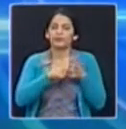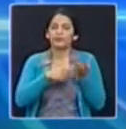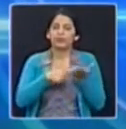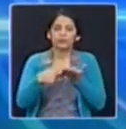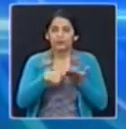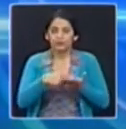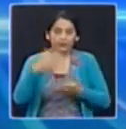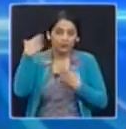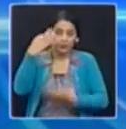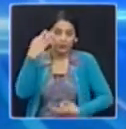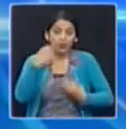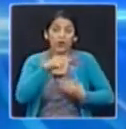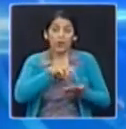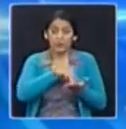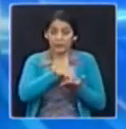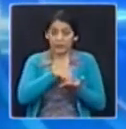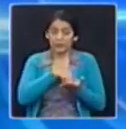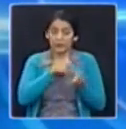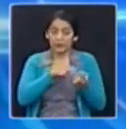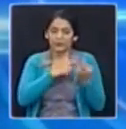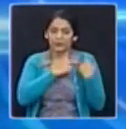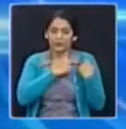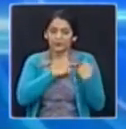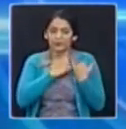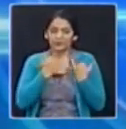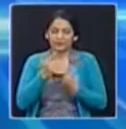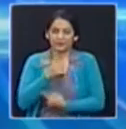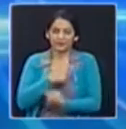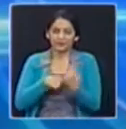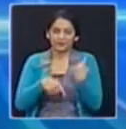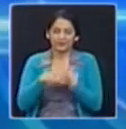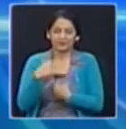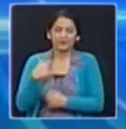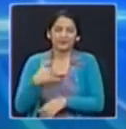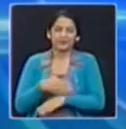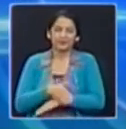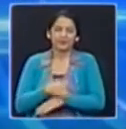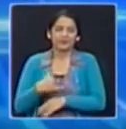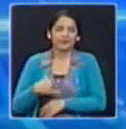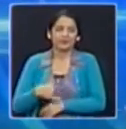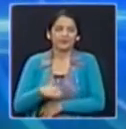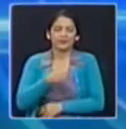proceso del juicio político contra el segundo mandatario. Breve pausa comercial, volvemos con más noticias.